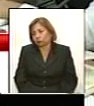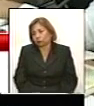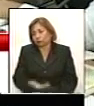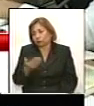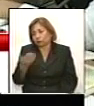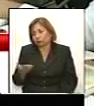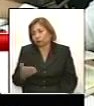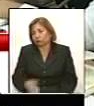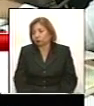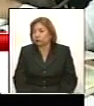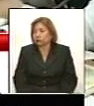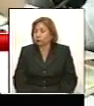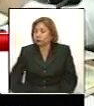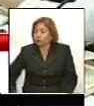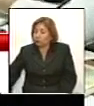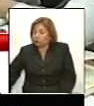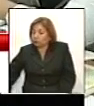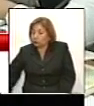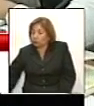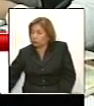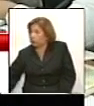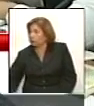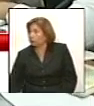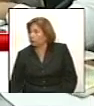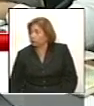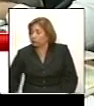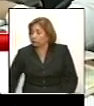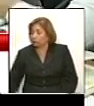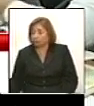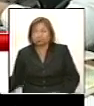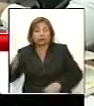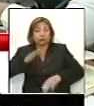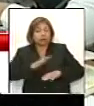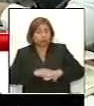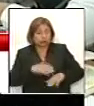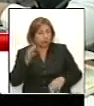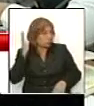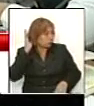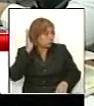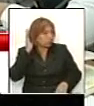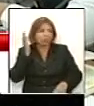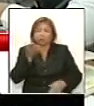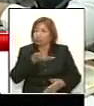palabra. Sí. Con respecto a lo que estaba escuchando,